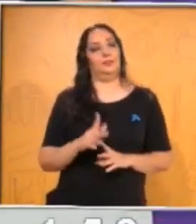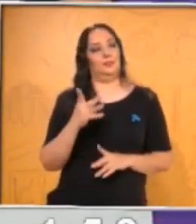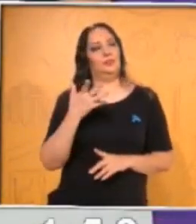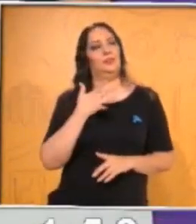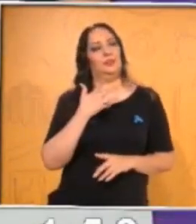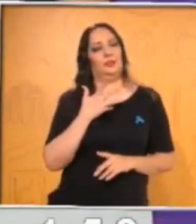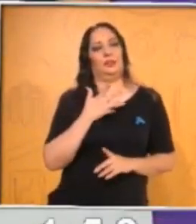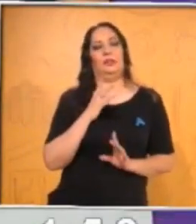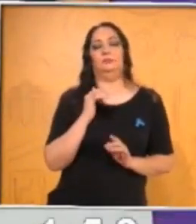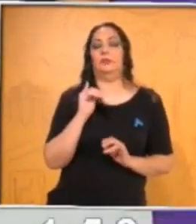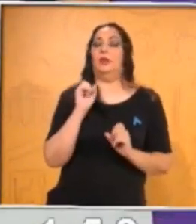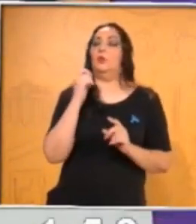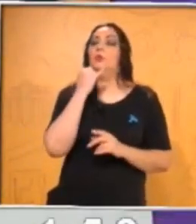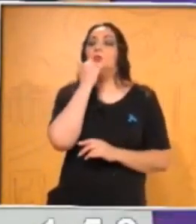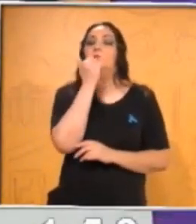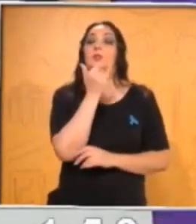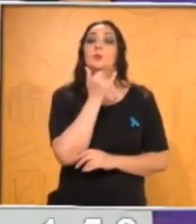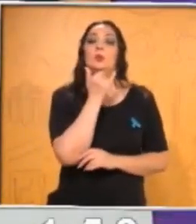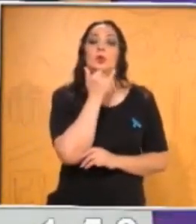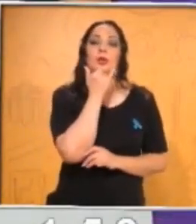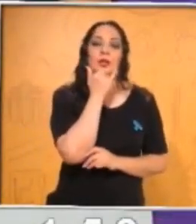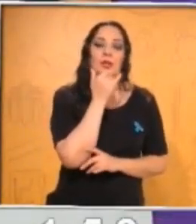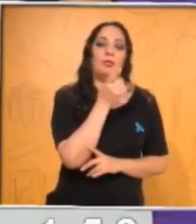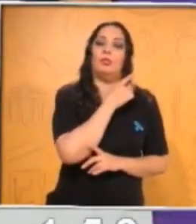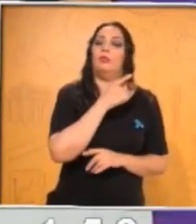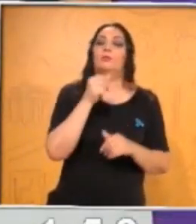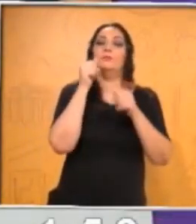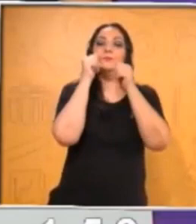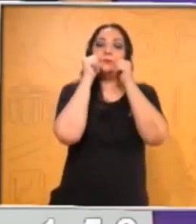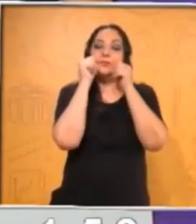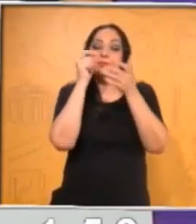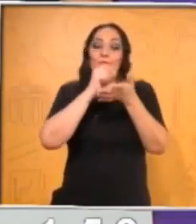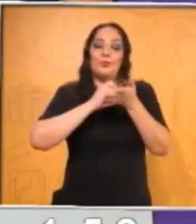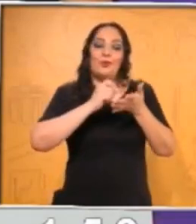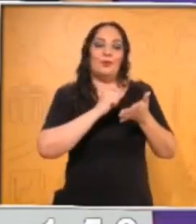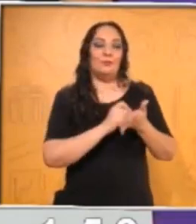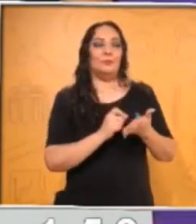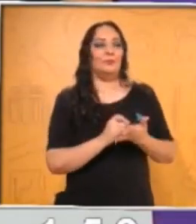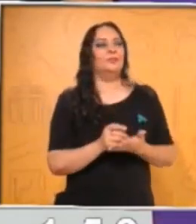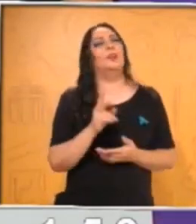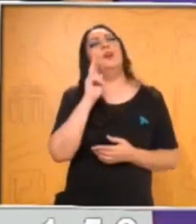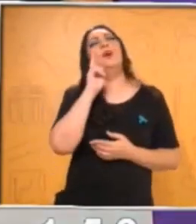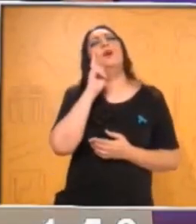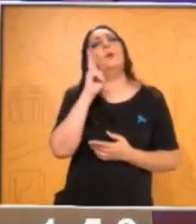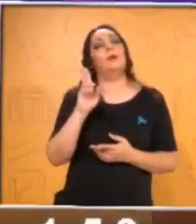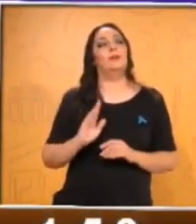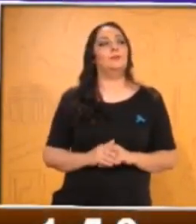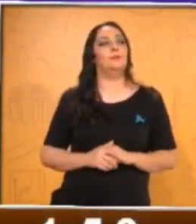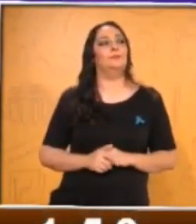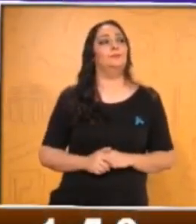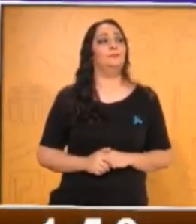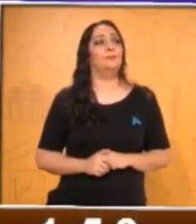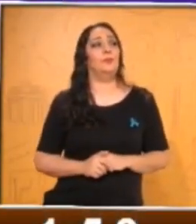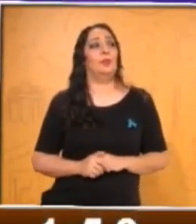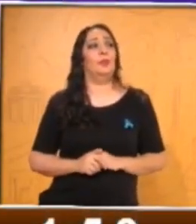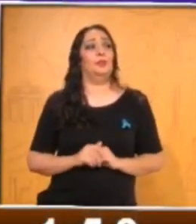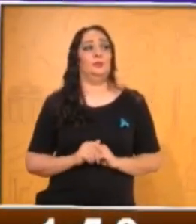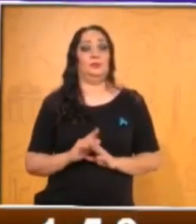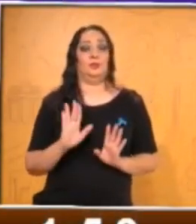equivocando. Siguen equivocando, hay que poner atención a los apuntes. Vamos. Sí. Nada más ahí a ver la tablita, por favor. A ver.